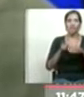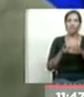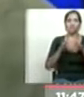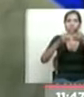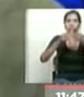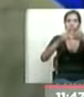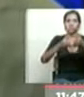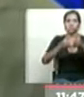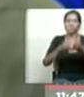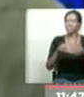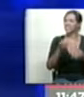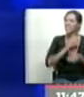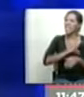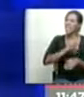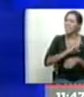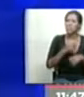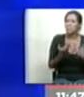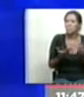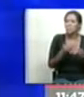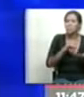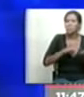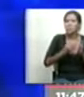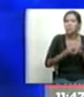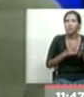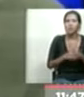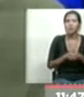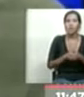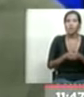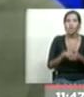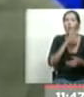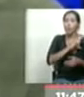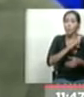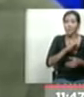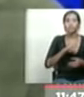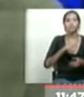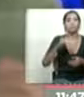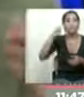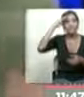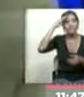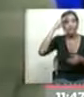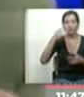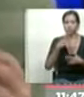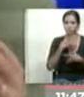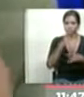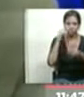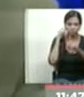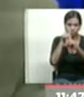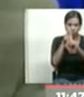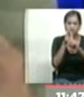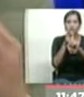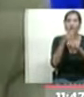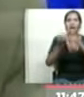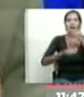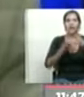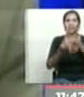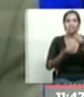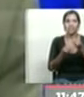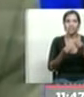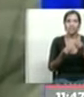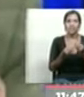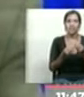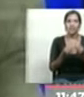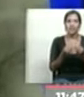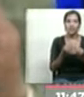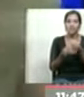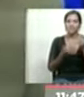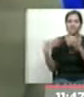cyber? Es un comando militar cuya misión es preparar para hacer